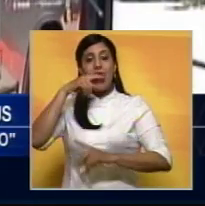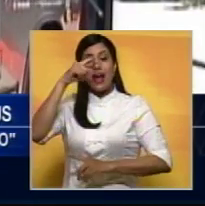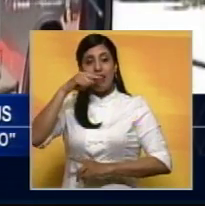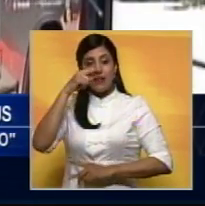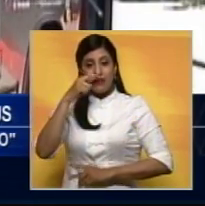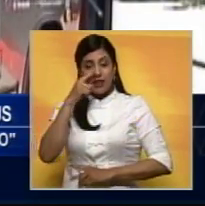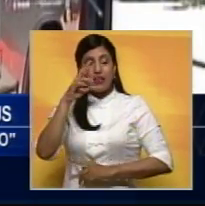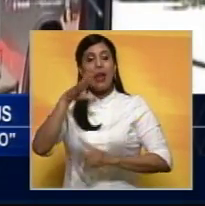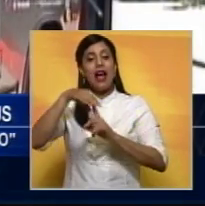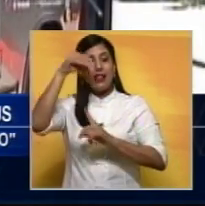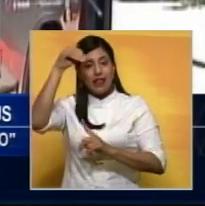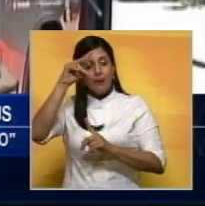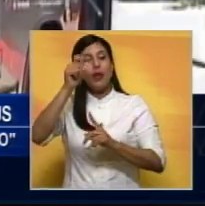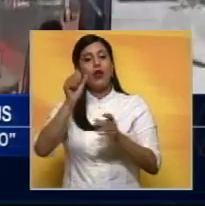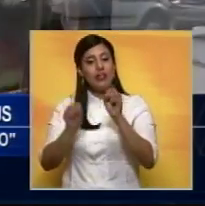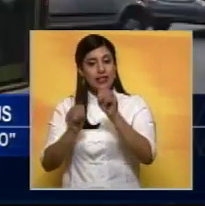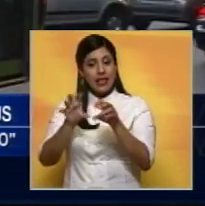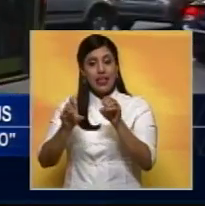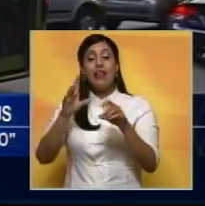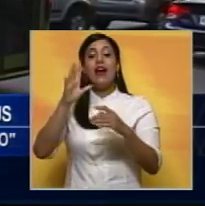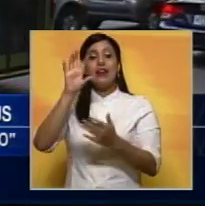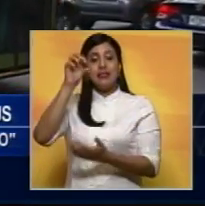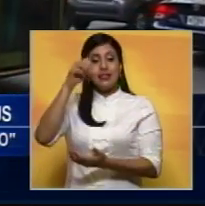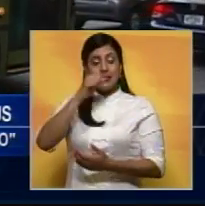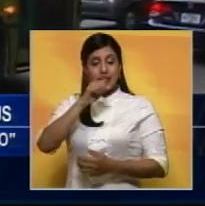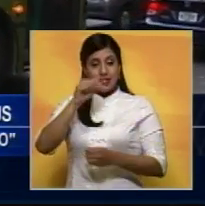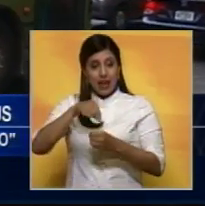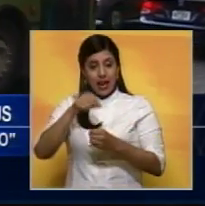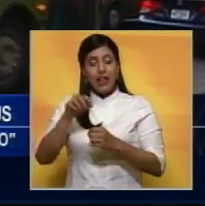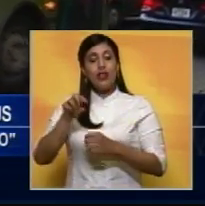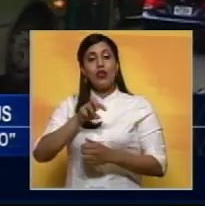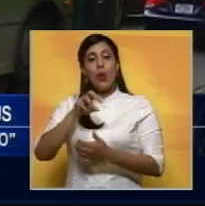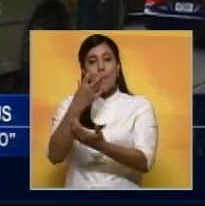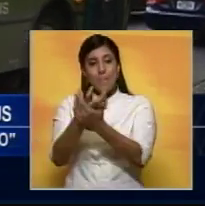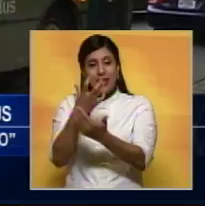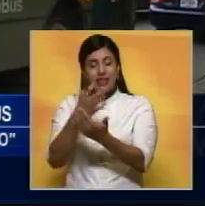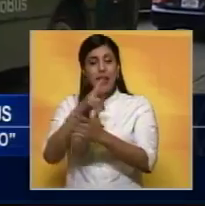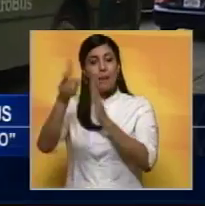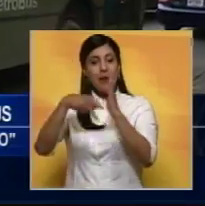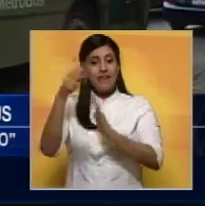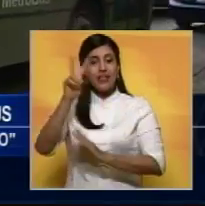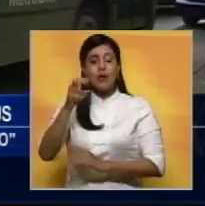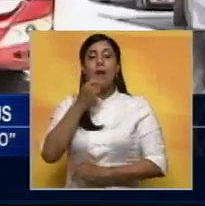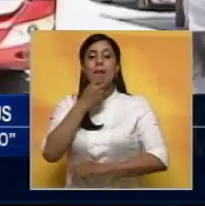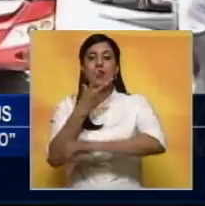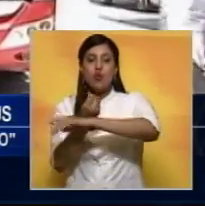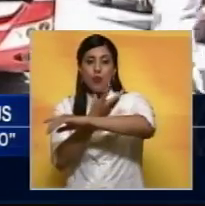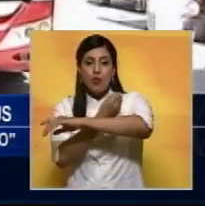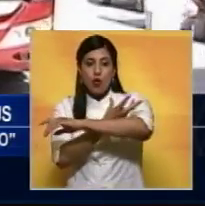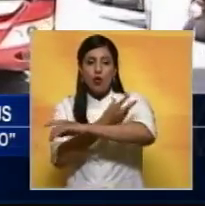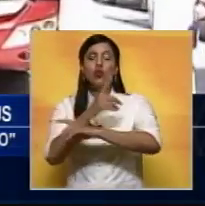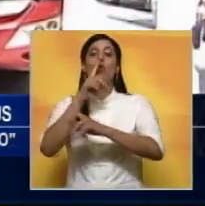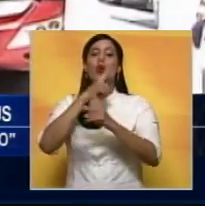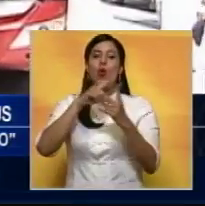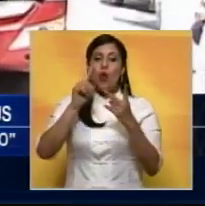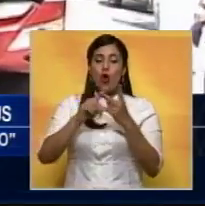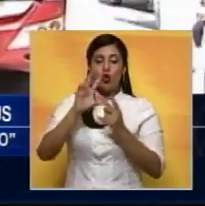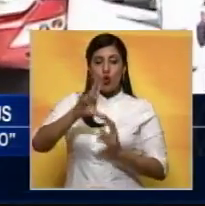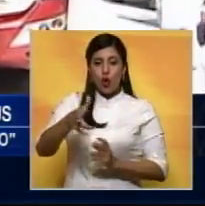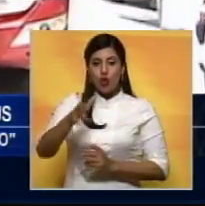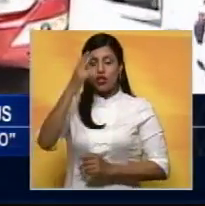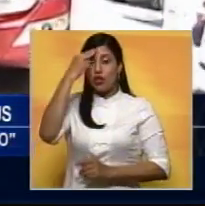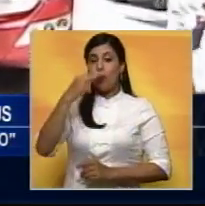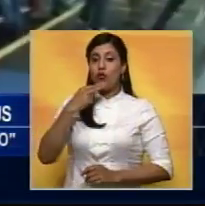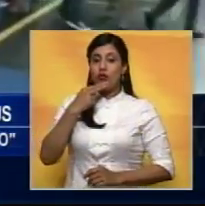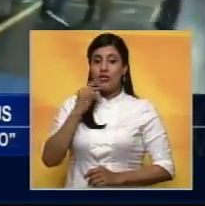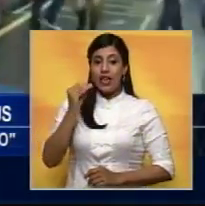Cafetal, Altamira, La Trinidad, Chacaíto, Las Mercedes, Plaza Venezuela, Bellomonte, Bellomonte, Las Mercedes, Coche, Los